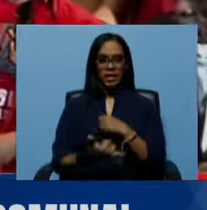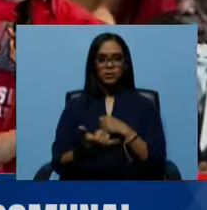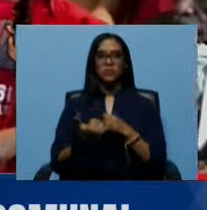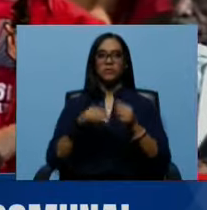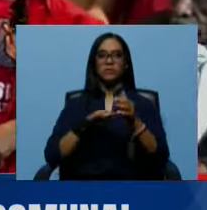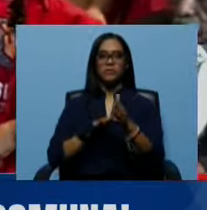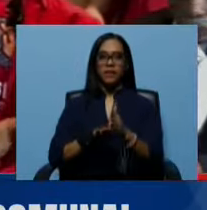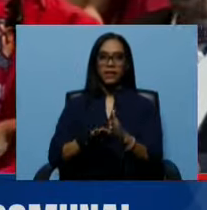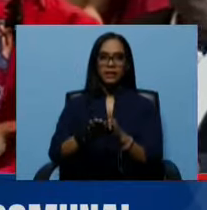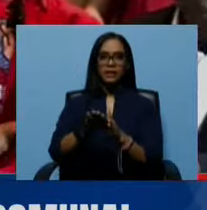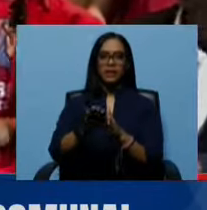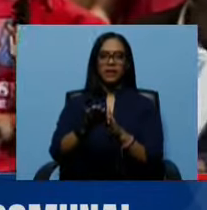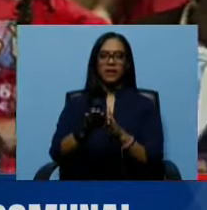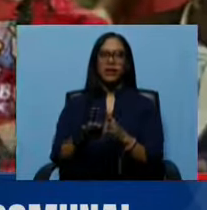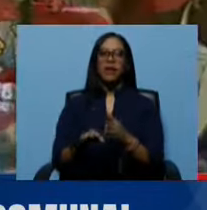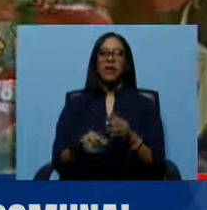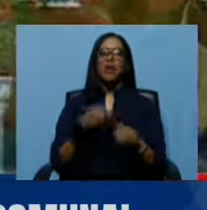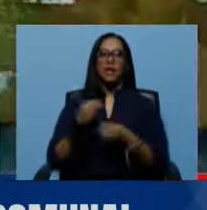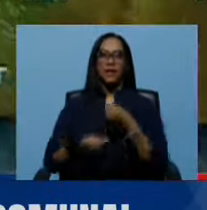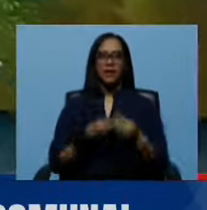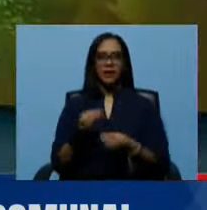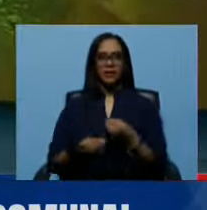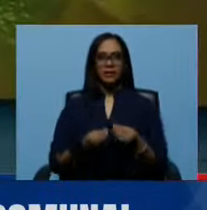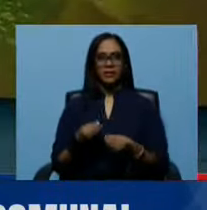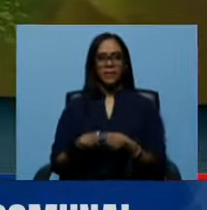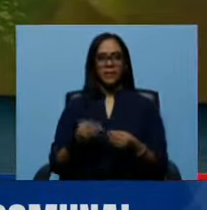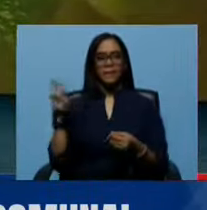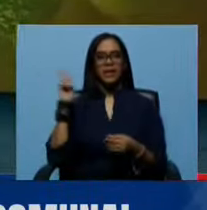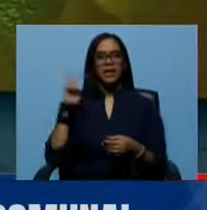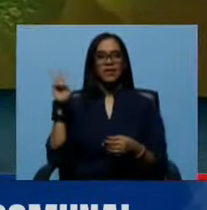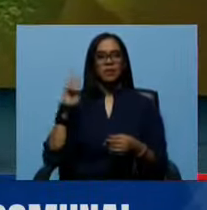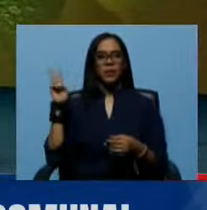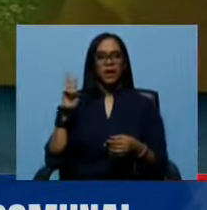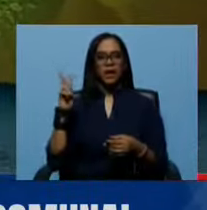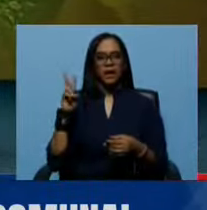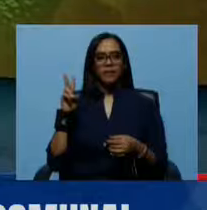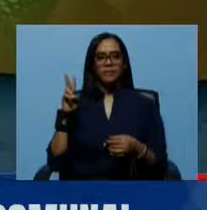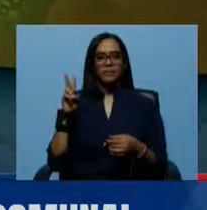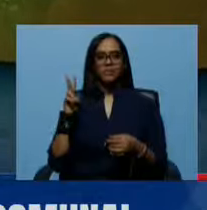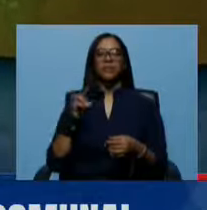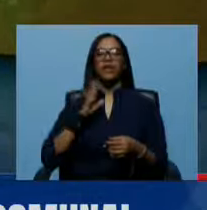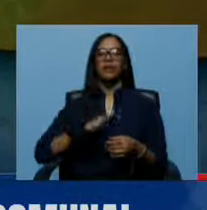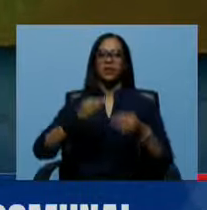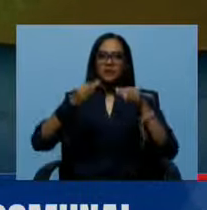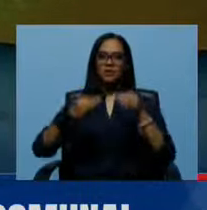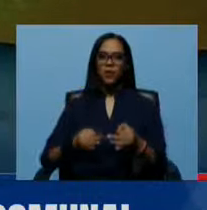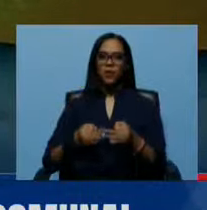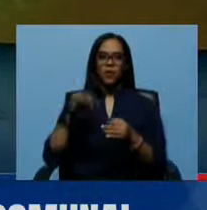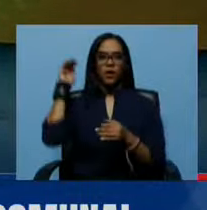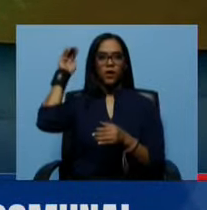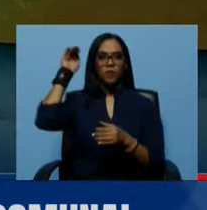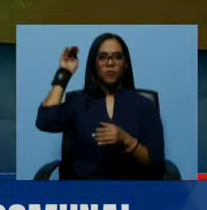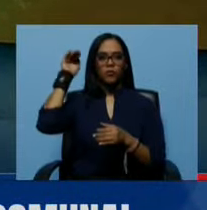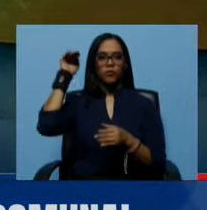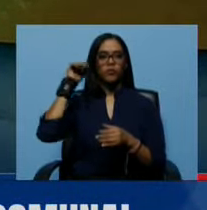andar lo que va a ser Venezuela y estoy seguro que en el futuro